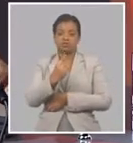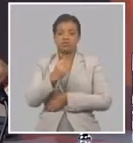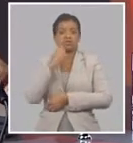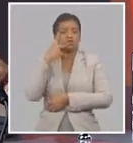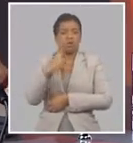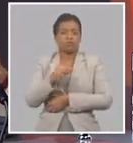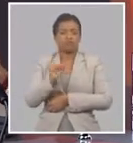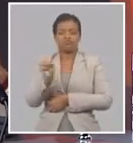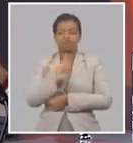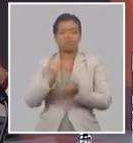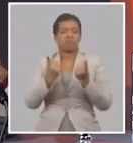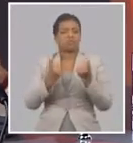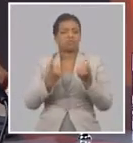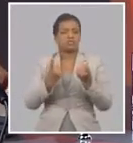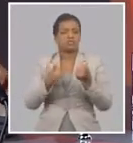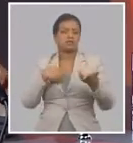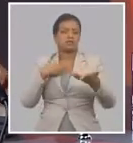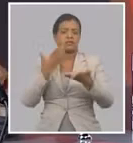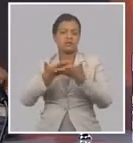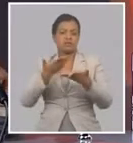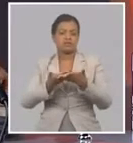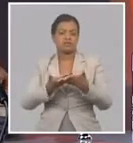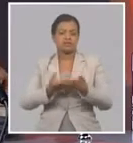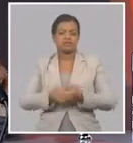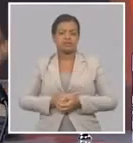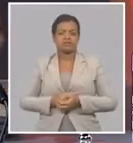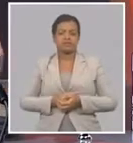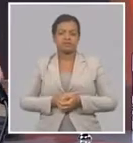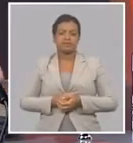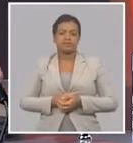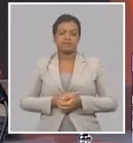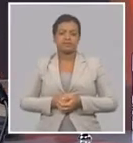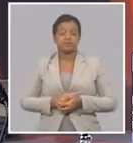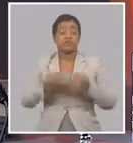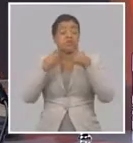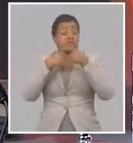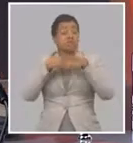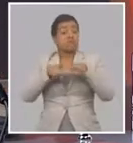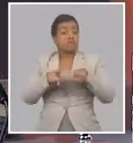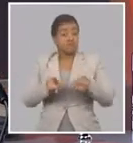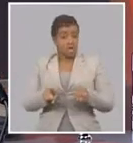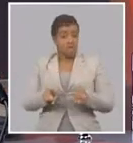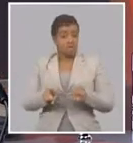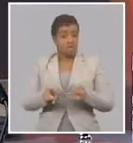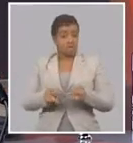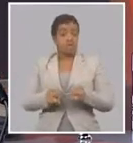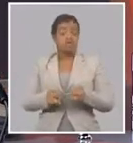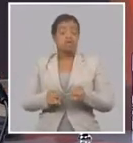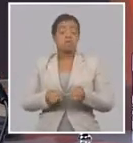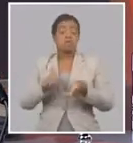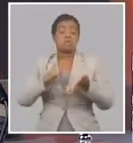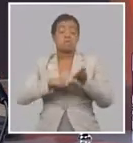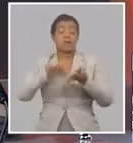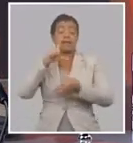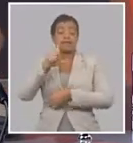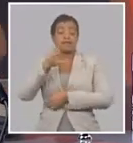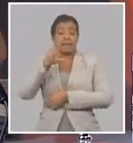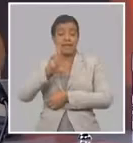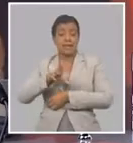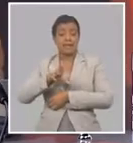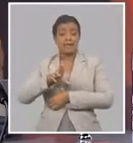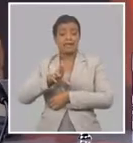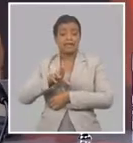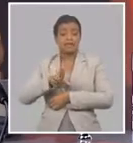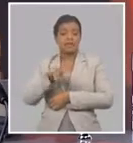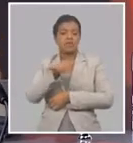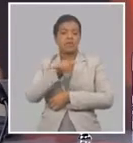la segunda toma de muestra para pesar que al quinto día pero sólo si el pcr o sea y esto no